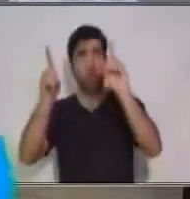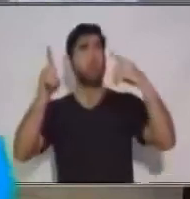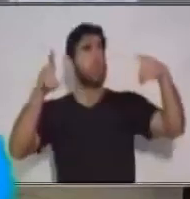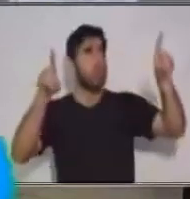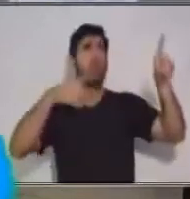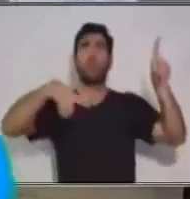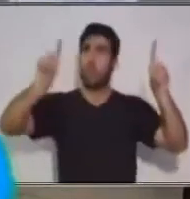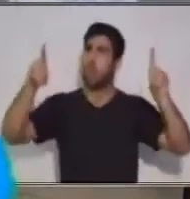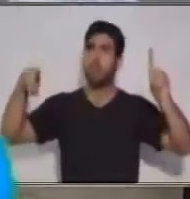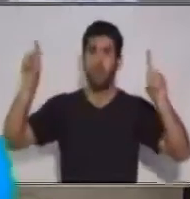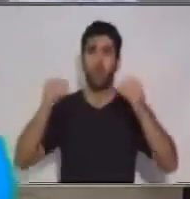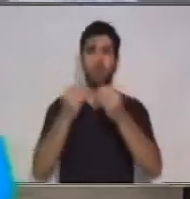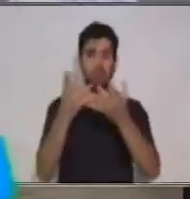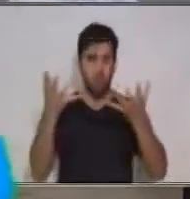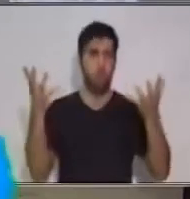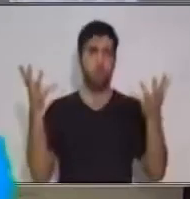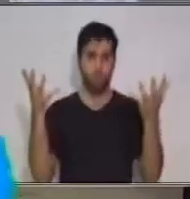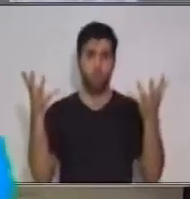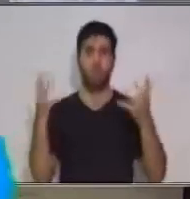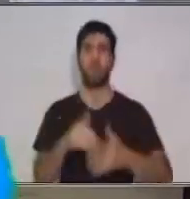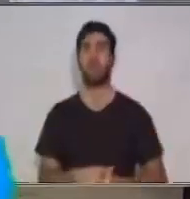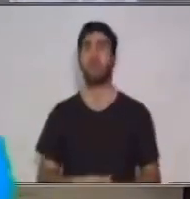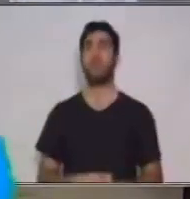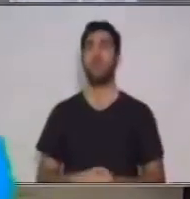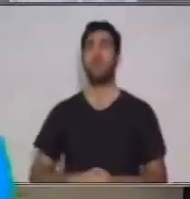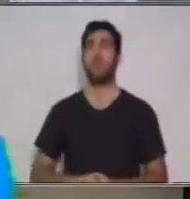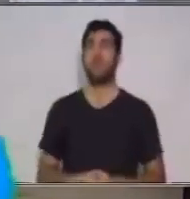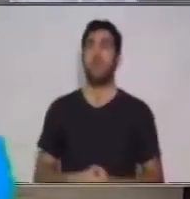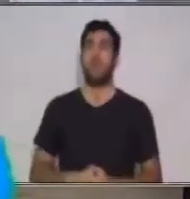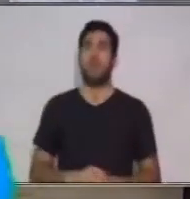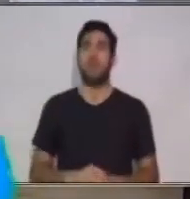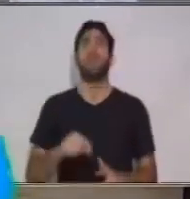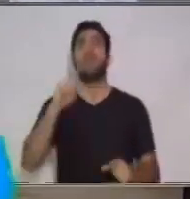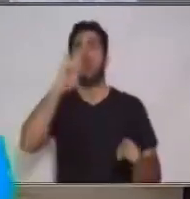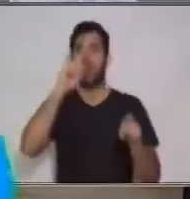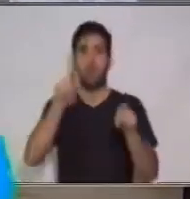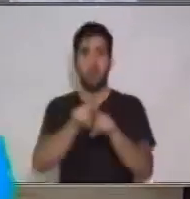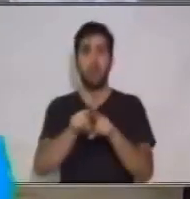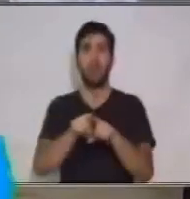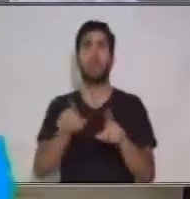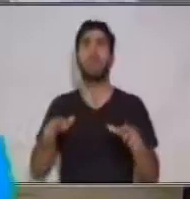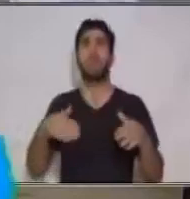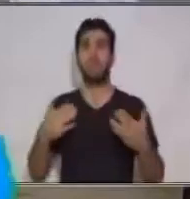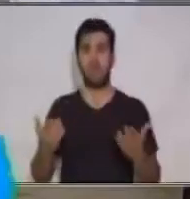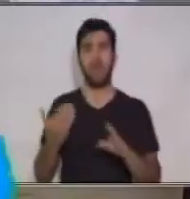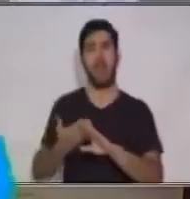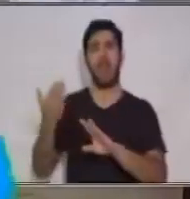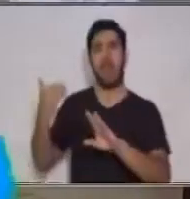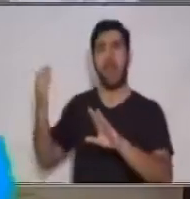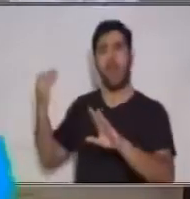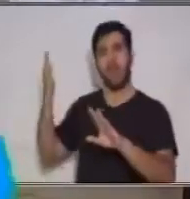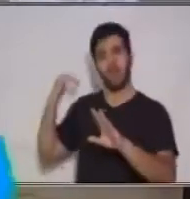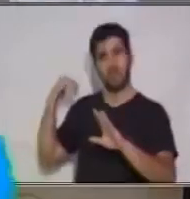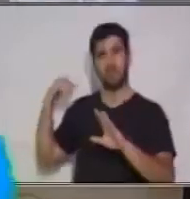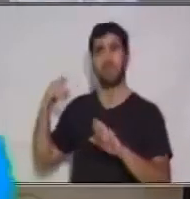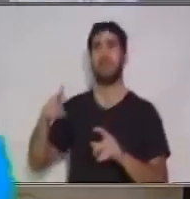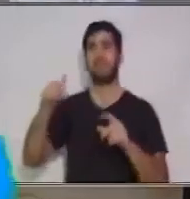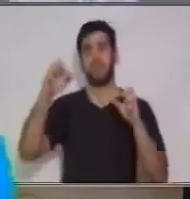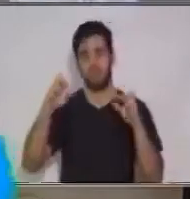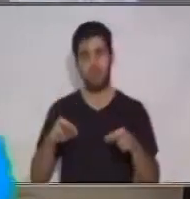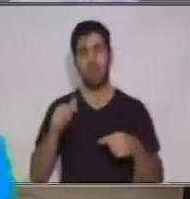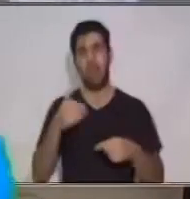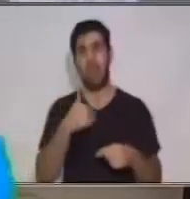sistema político se regía entre ese círculo, ¿verdad? También que las antiguas civilizaciones poseían grandes